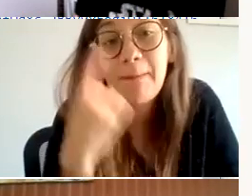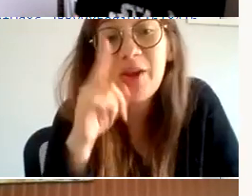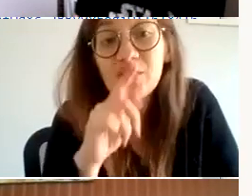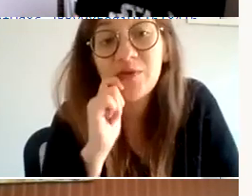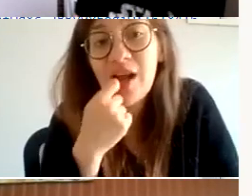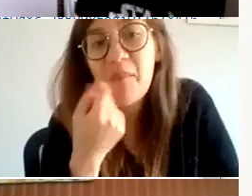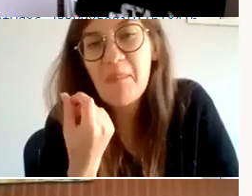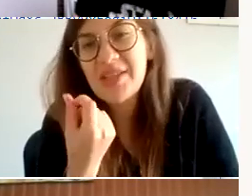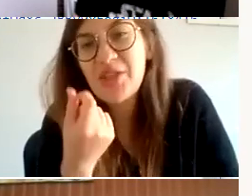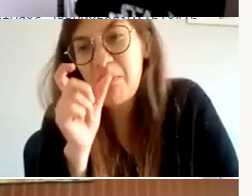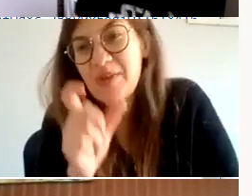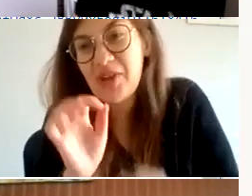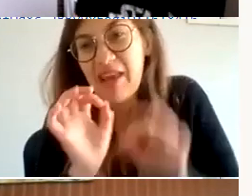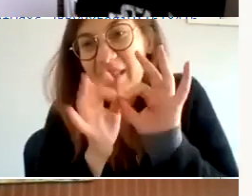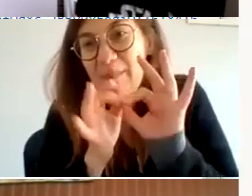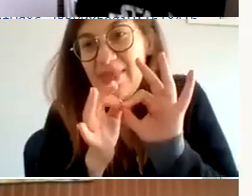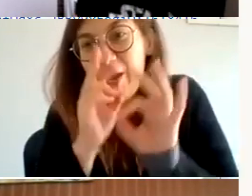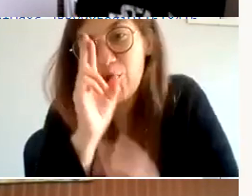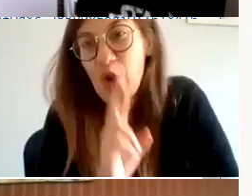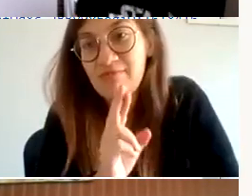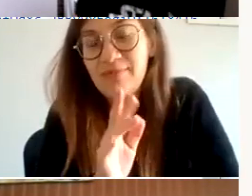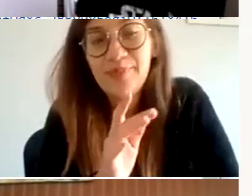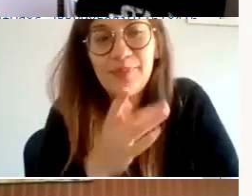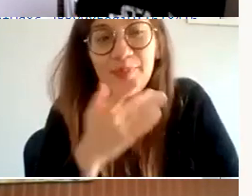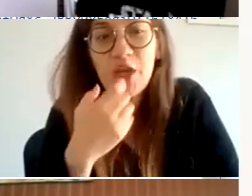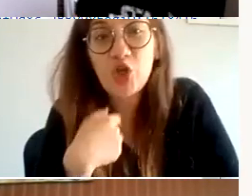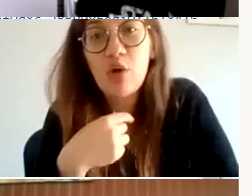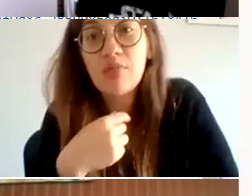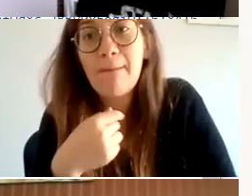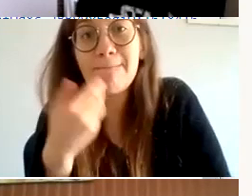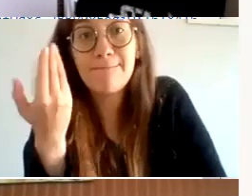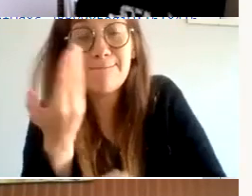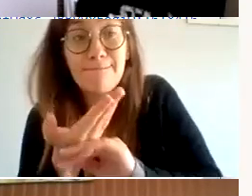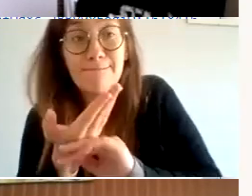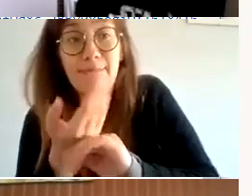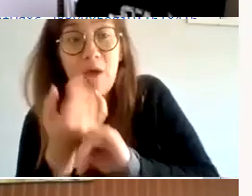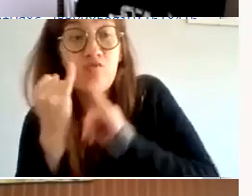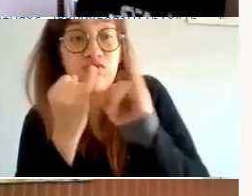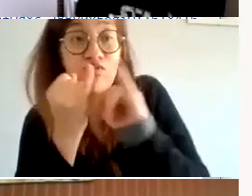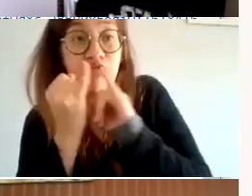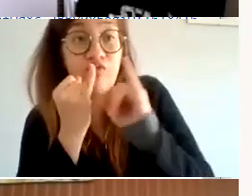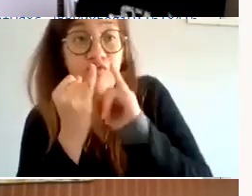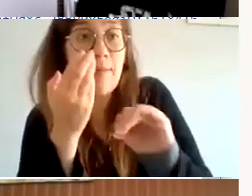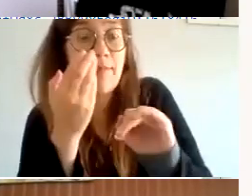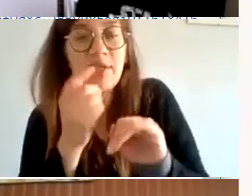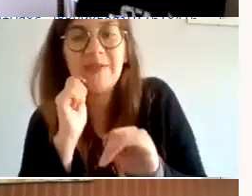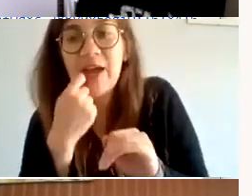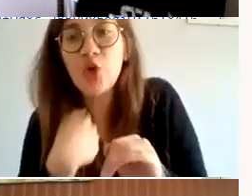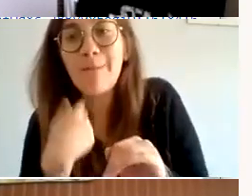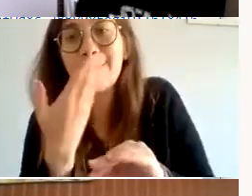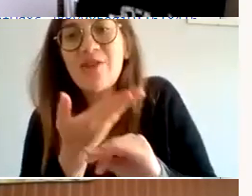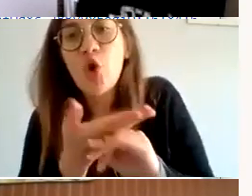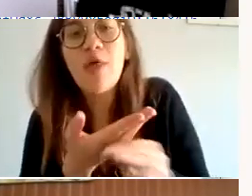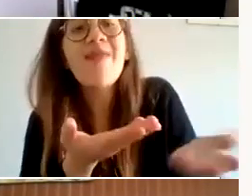intérprete. Todo lo que nosotros descargamos son archivos de este estilo y nosotros vemos al final de cuentas esto, que es el contenido finalmente de